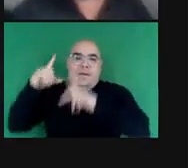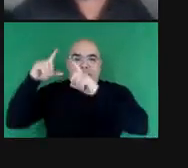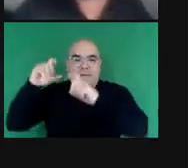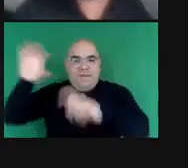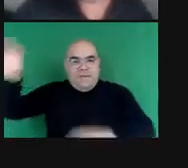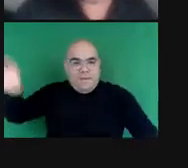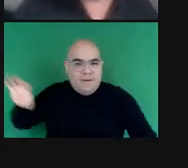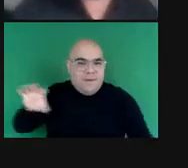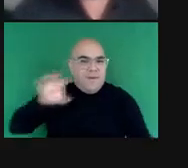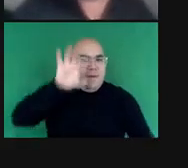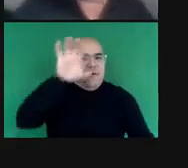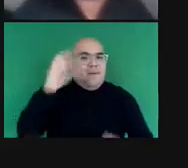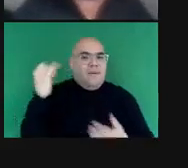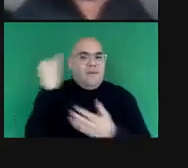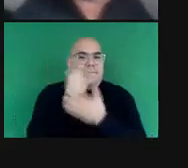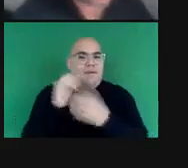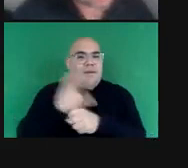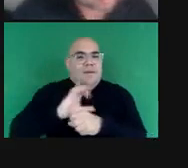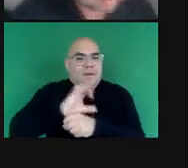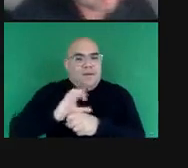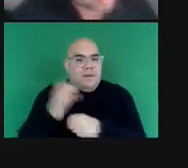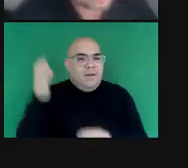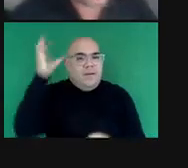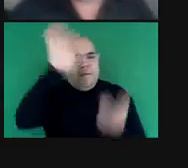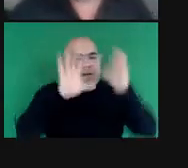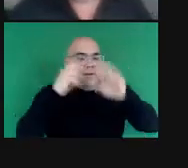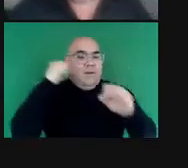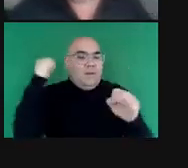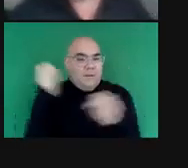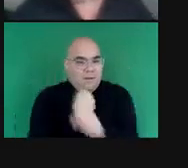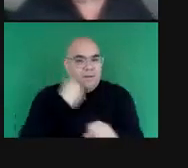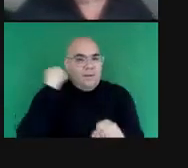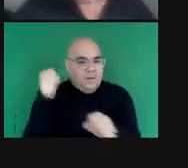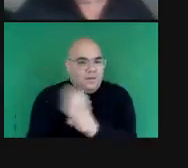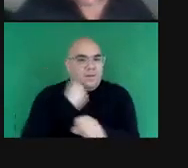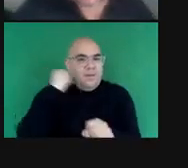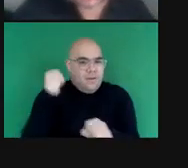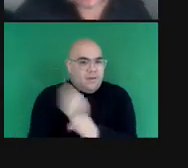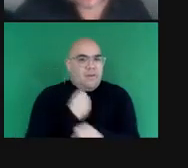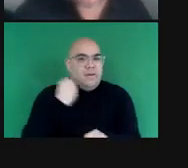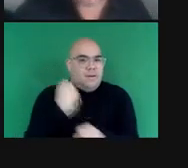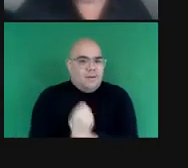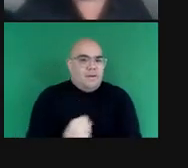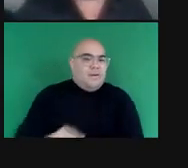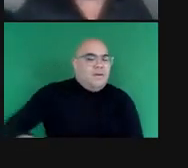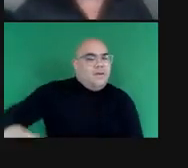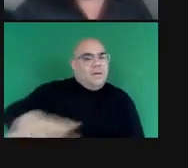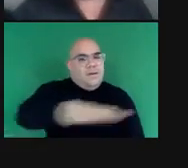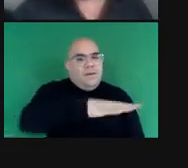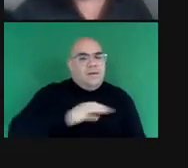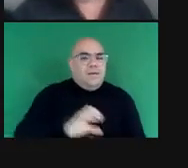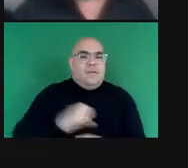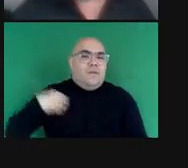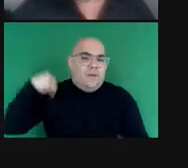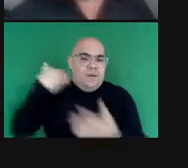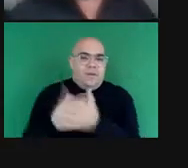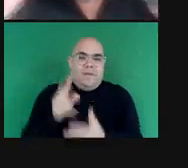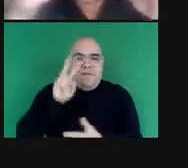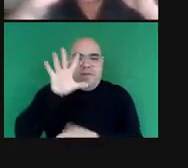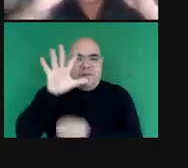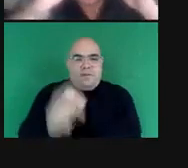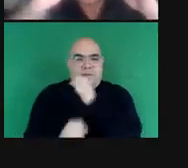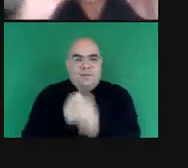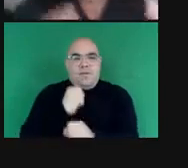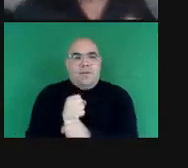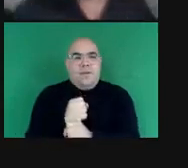por toda la ciudad. Yo soy de Medellín, aunque hago mi trabajo en ambas ciudades desde hace 25 años, y lo que hago es